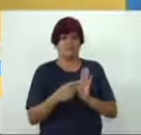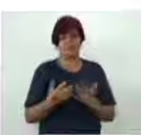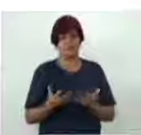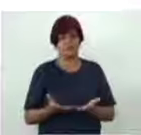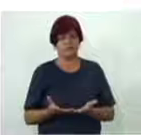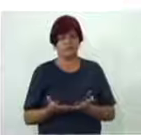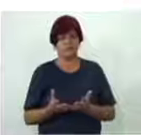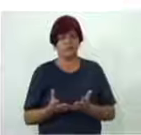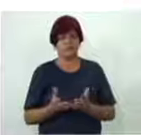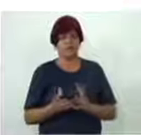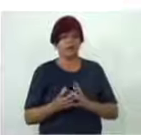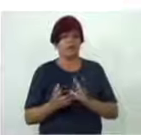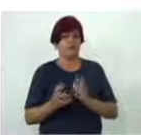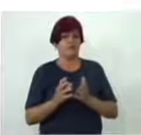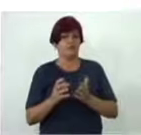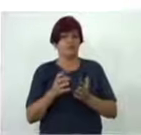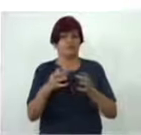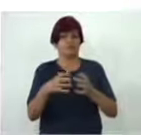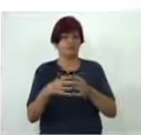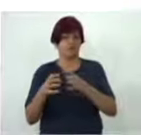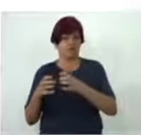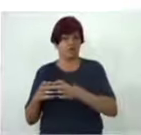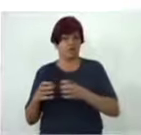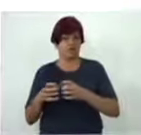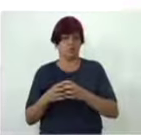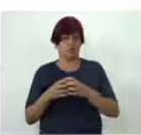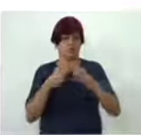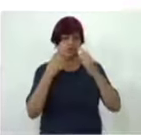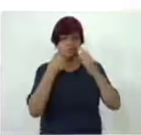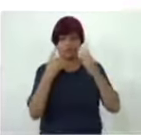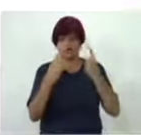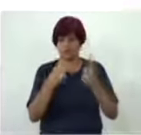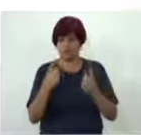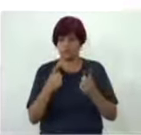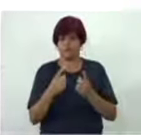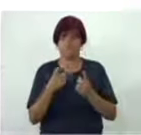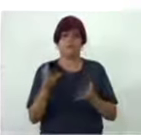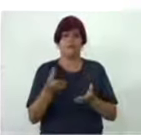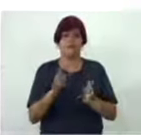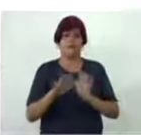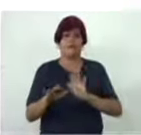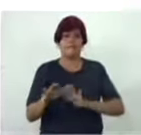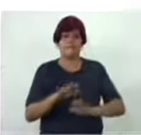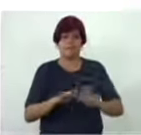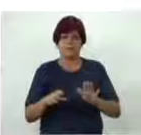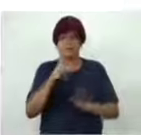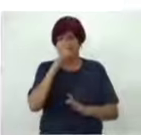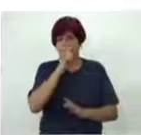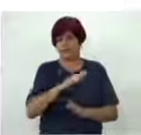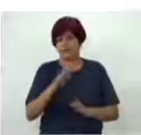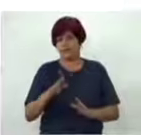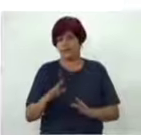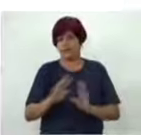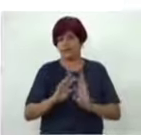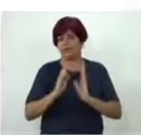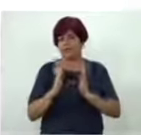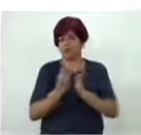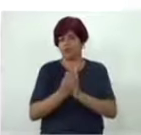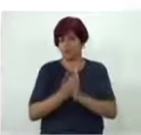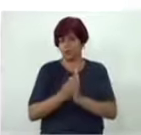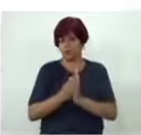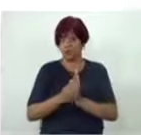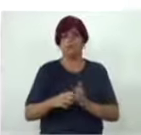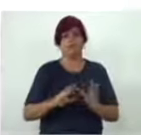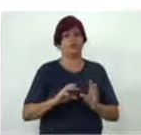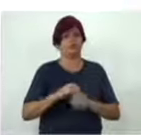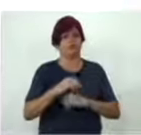es la formación de conjunto y el reconocimiento que preparan al niño para el resto de las operaciones con conjuntos